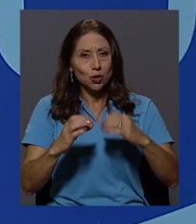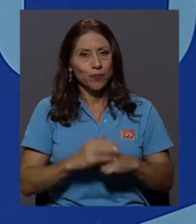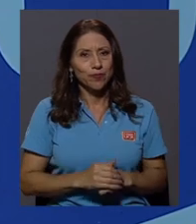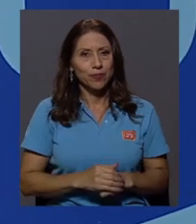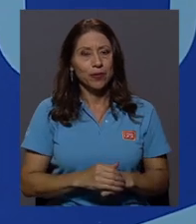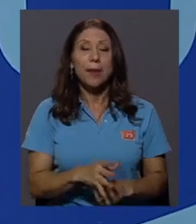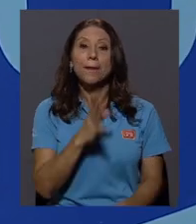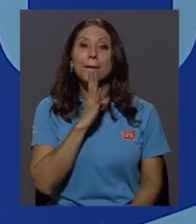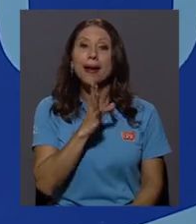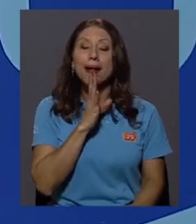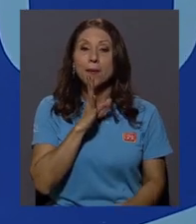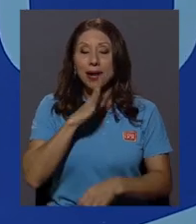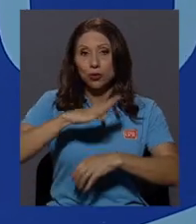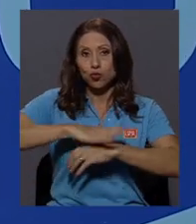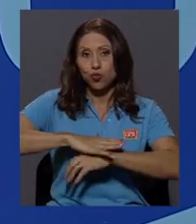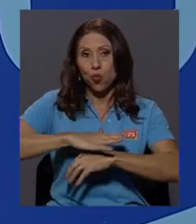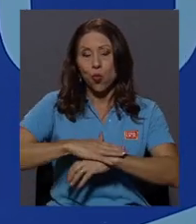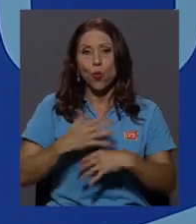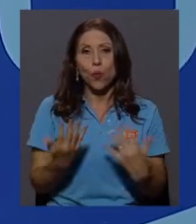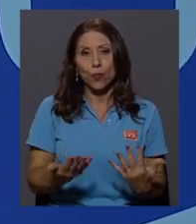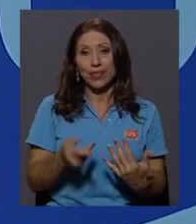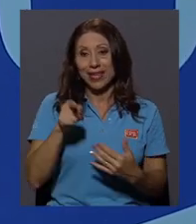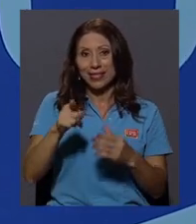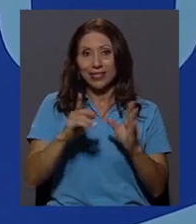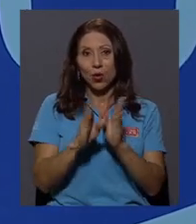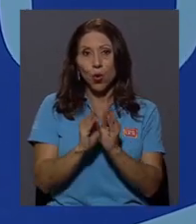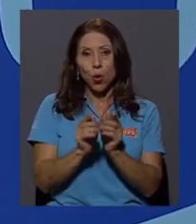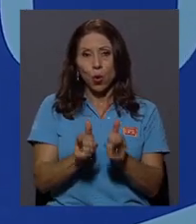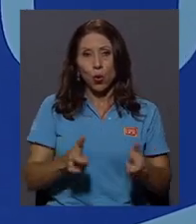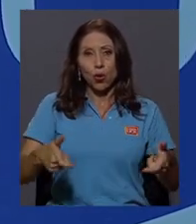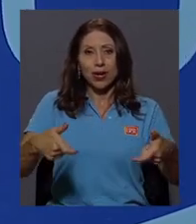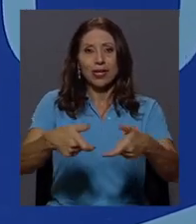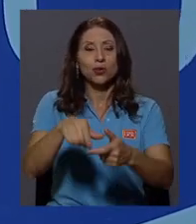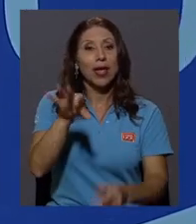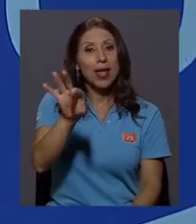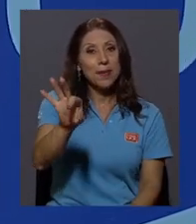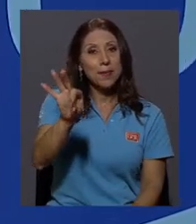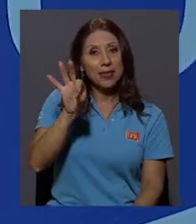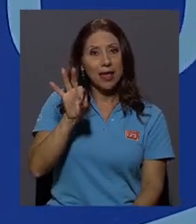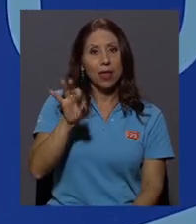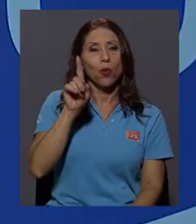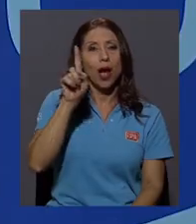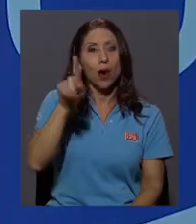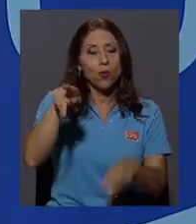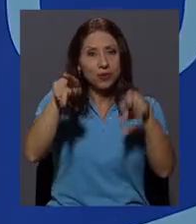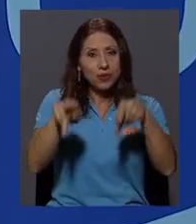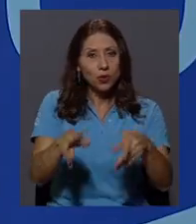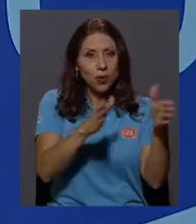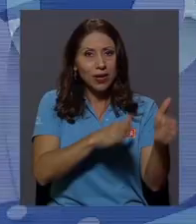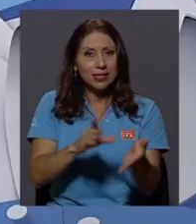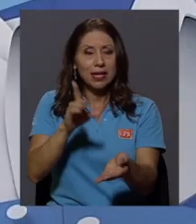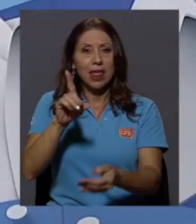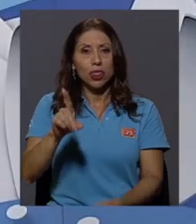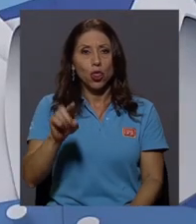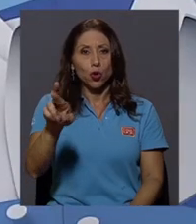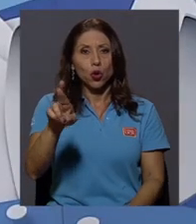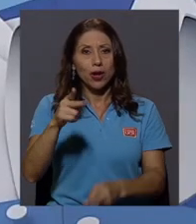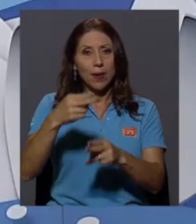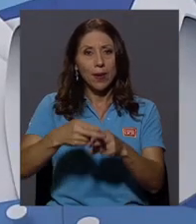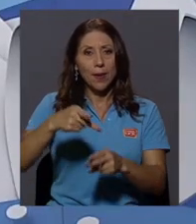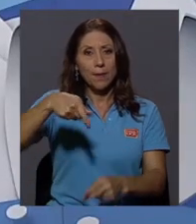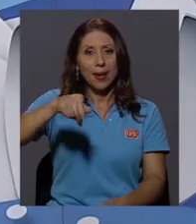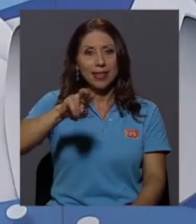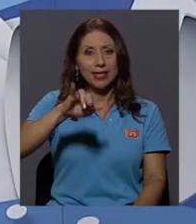para hablar precisamente de este congreso he invitado a una de sus organizadoras la doctora patricia vega del